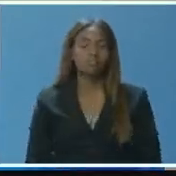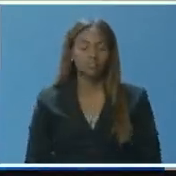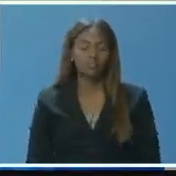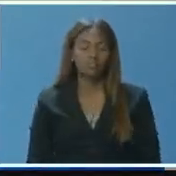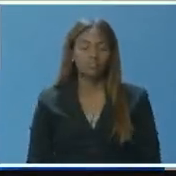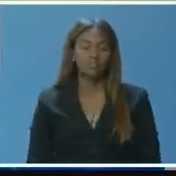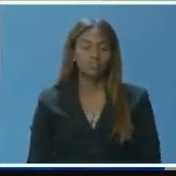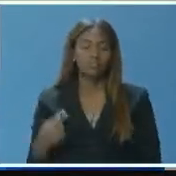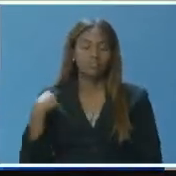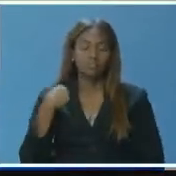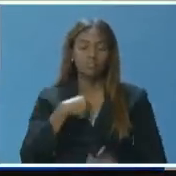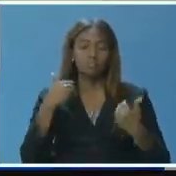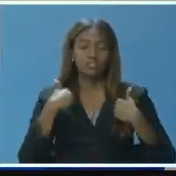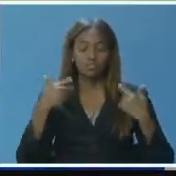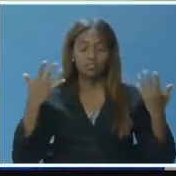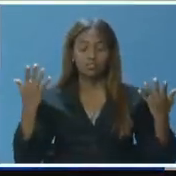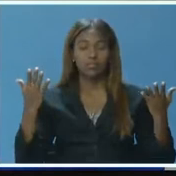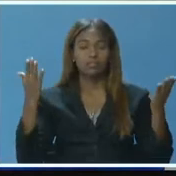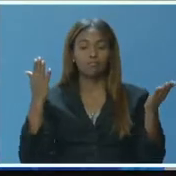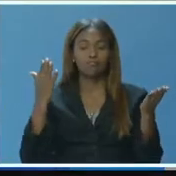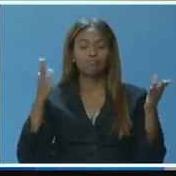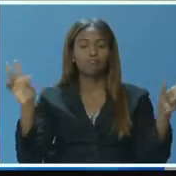celebrando estos encuentros para